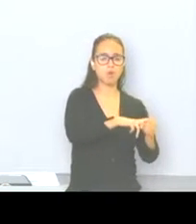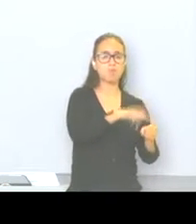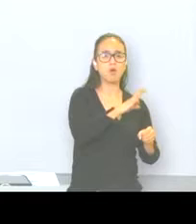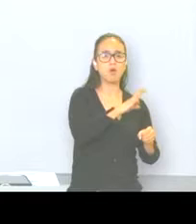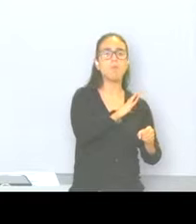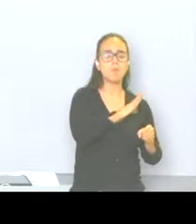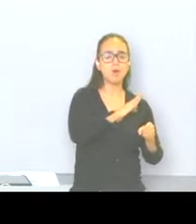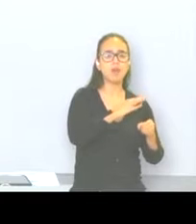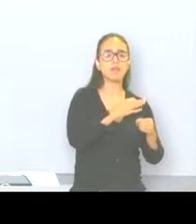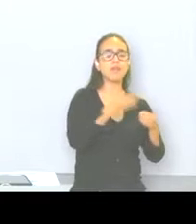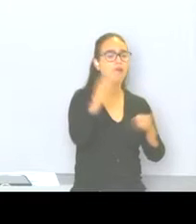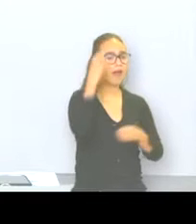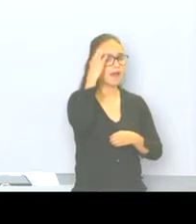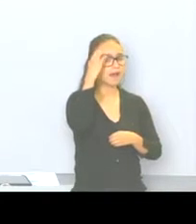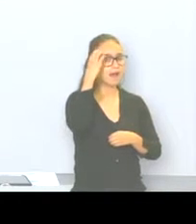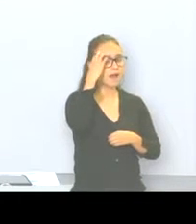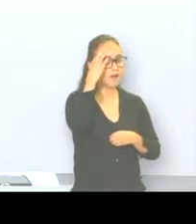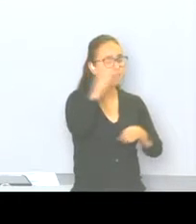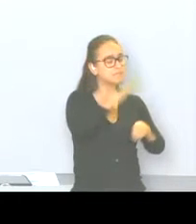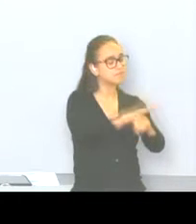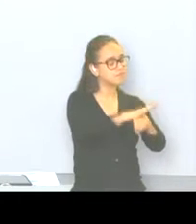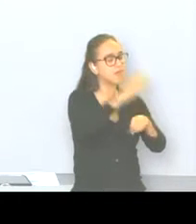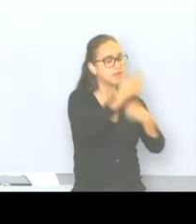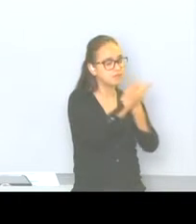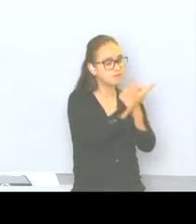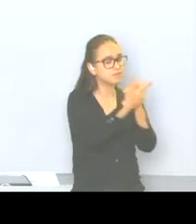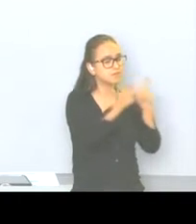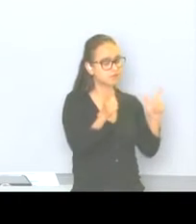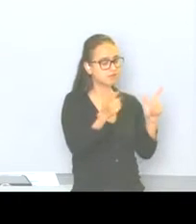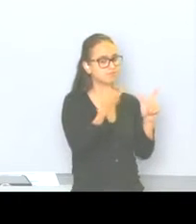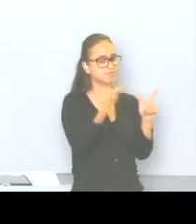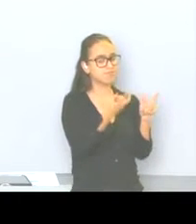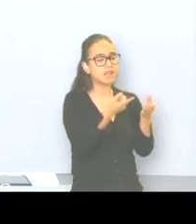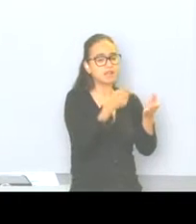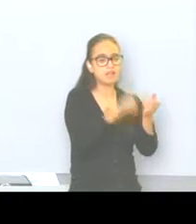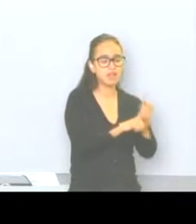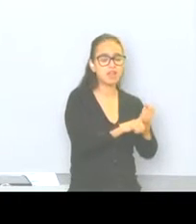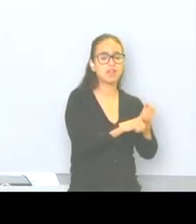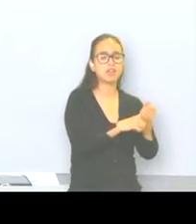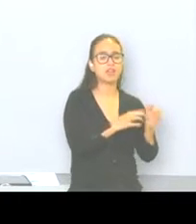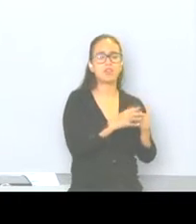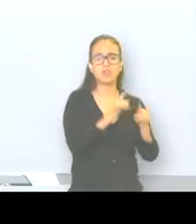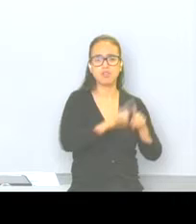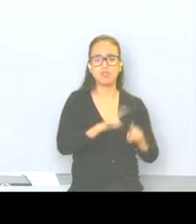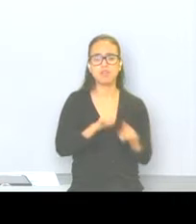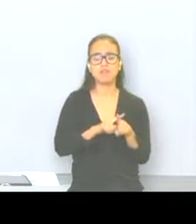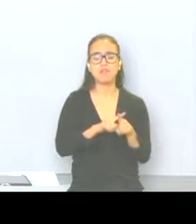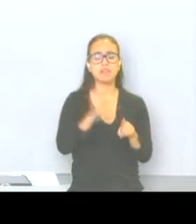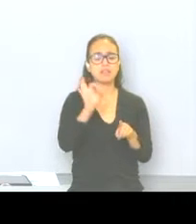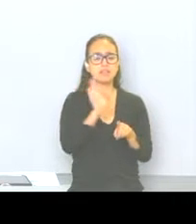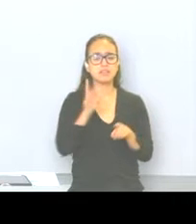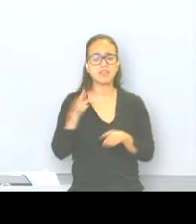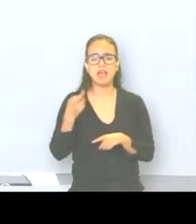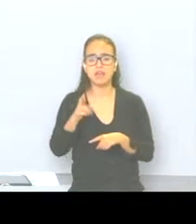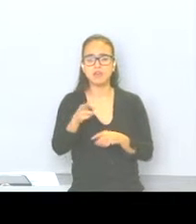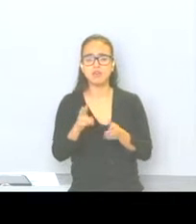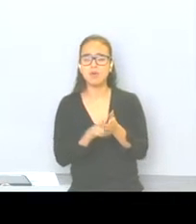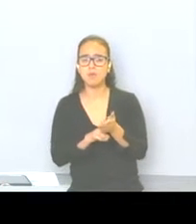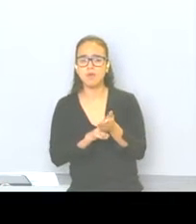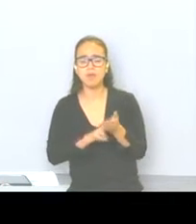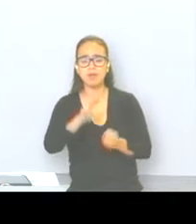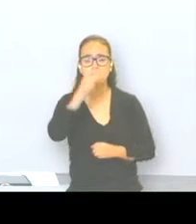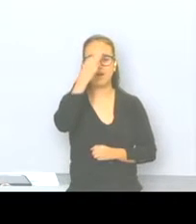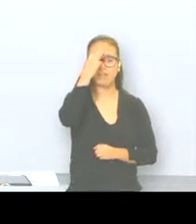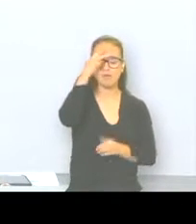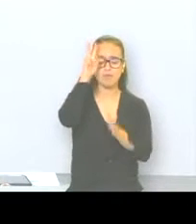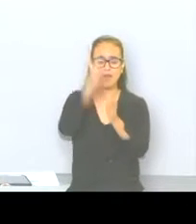capacidades también en estos hospitales que están al interior, en las áreas de Río Verde, Matehuala, sobre todo Ciudad Valles, que sabemos es